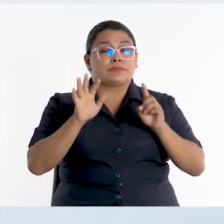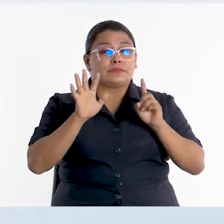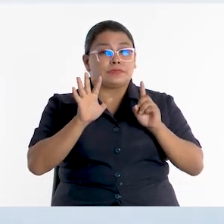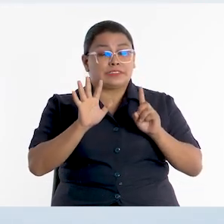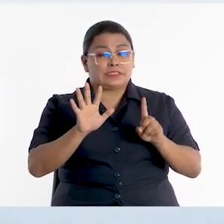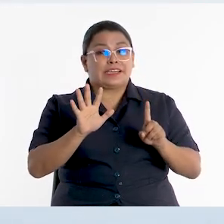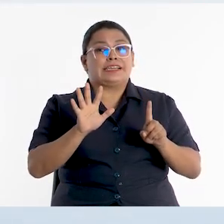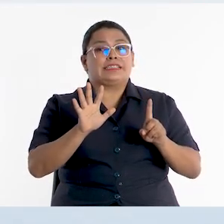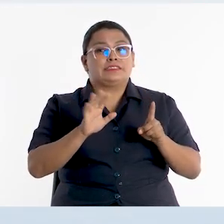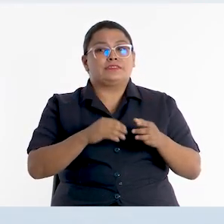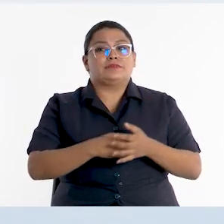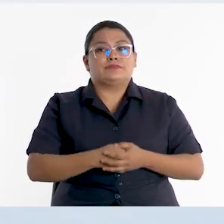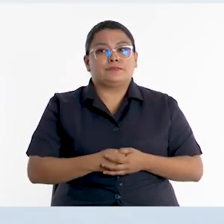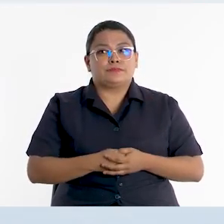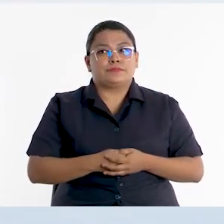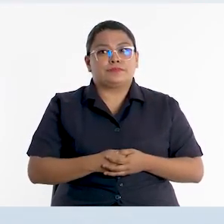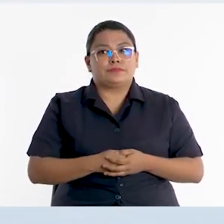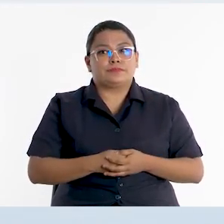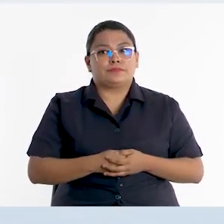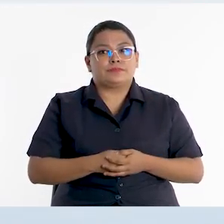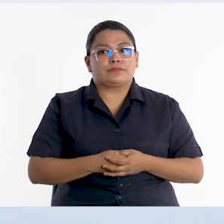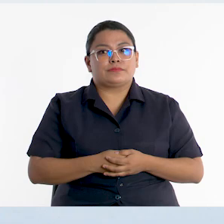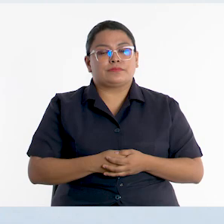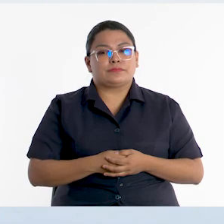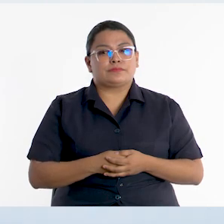Se repite 6 veces.